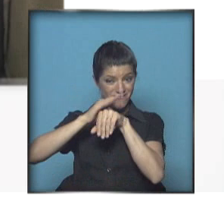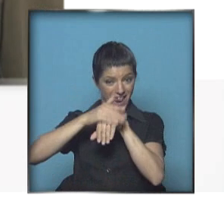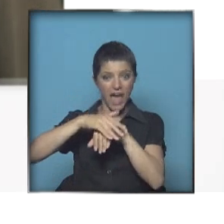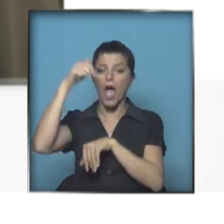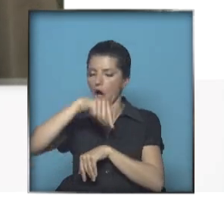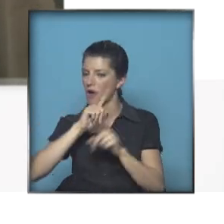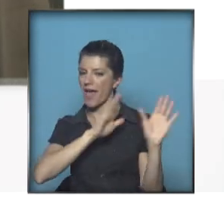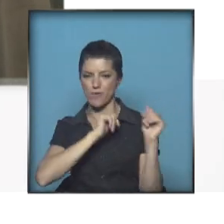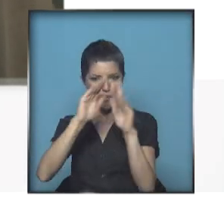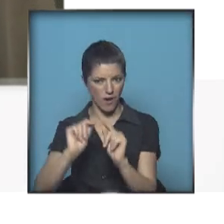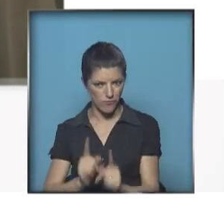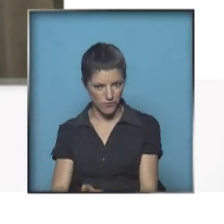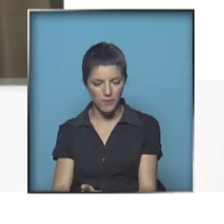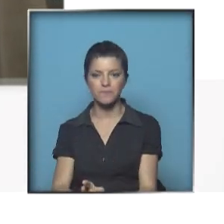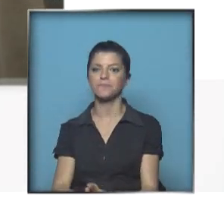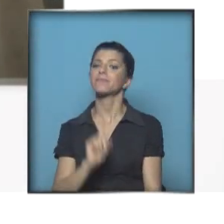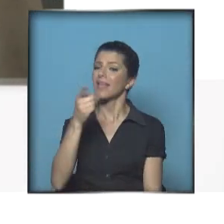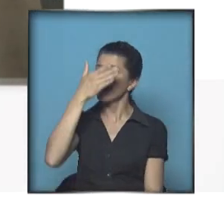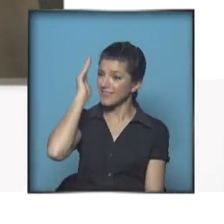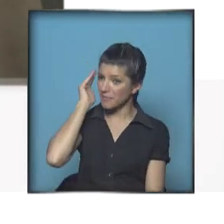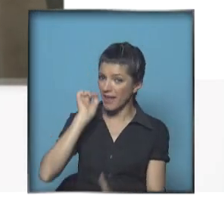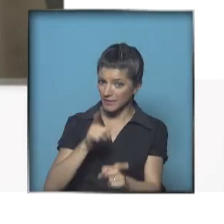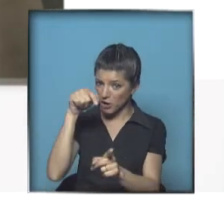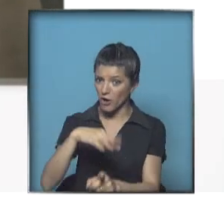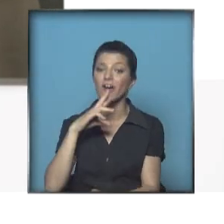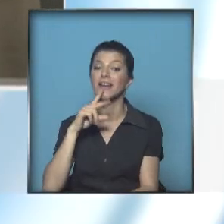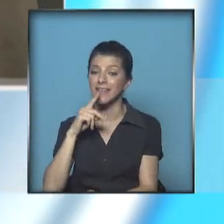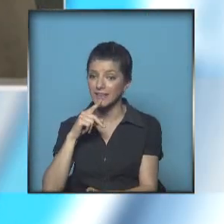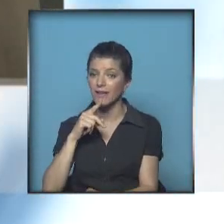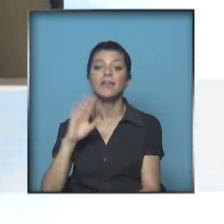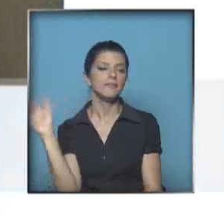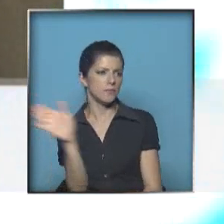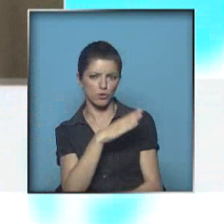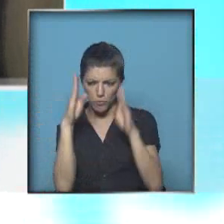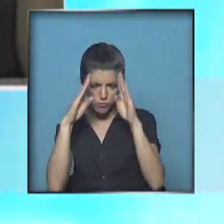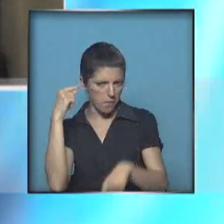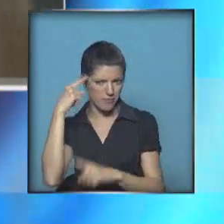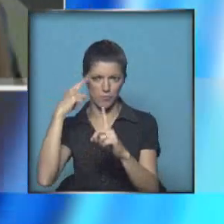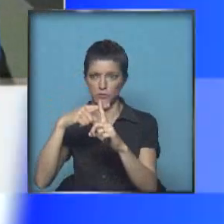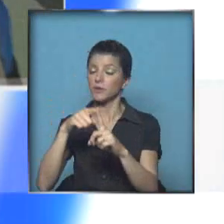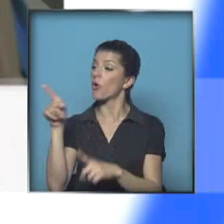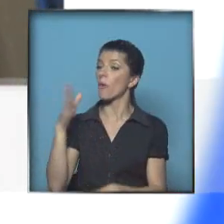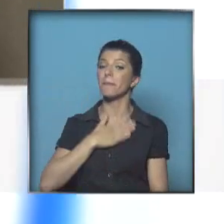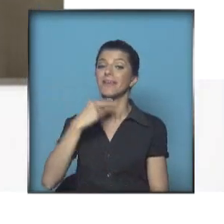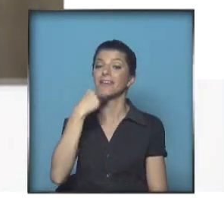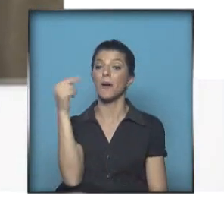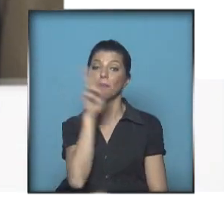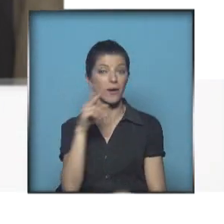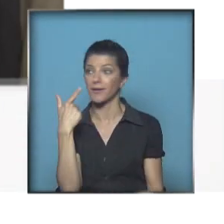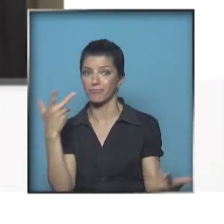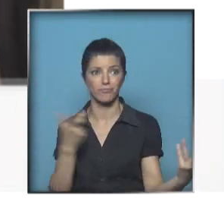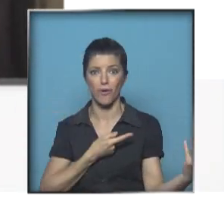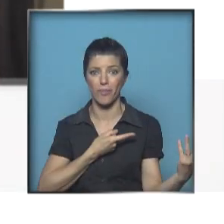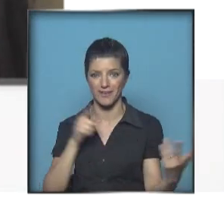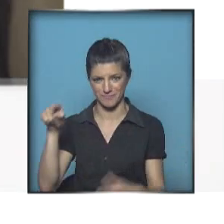y el camino también que inició el Tata Martino con esta Copa América. Pero bueno, con la mejor expectativa, venimos acá con mi hija. ¿A dónde a está? Ver, a ver,